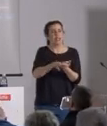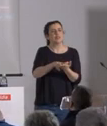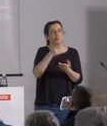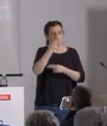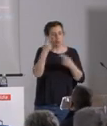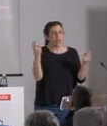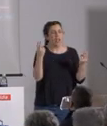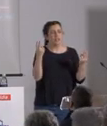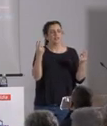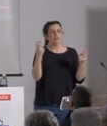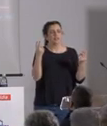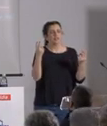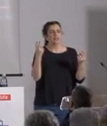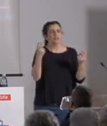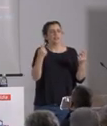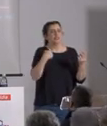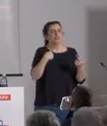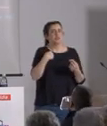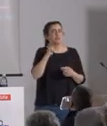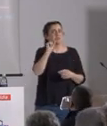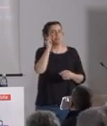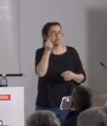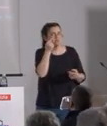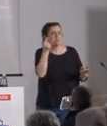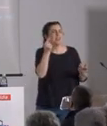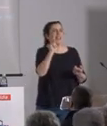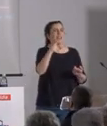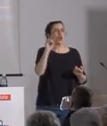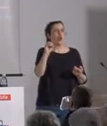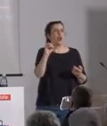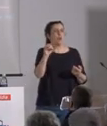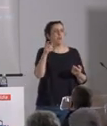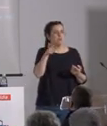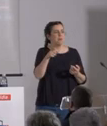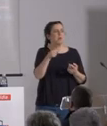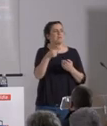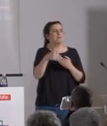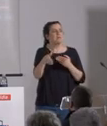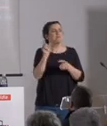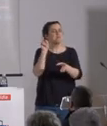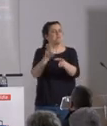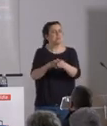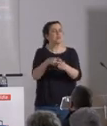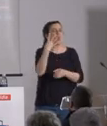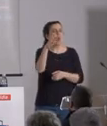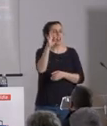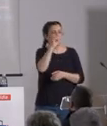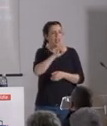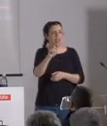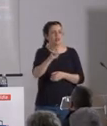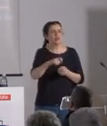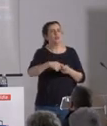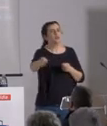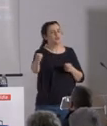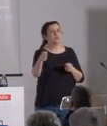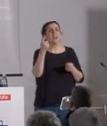estos días he oído que el ICO entra y que entra a 40 años, me gustaría saber qué hay de todo esto. Porque hasta ahora,